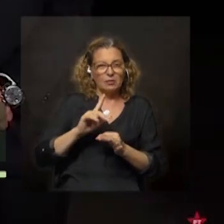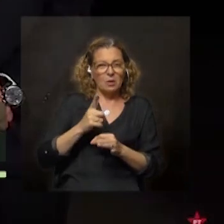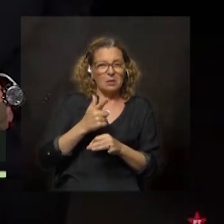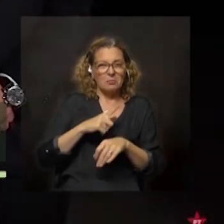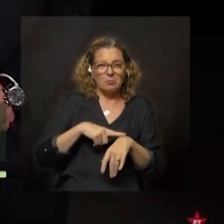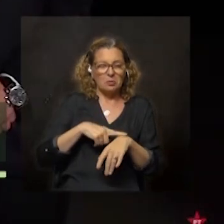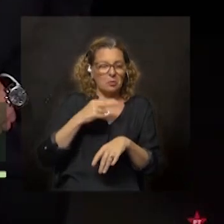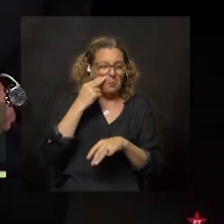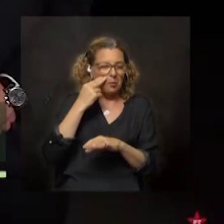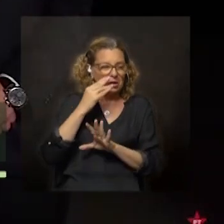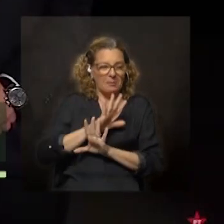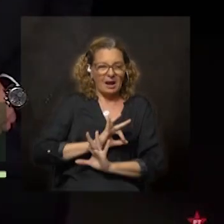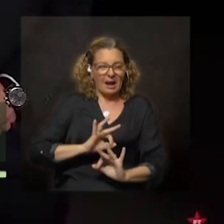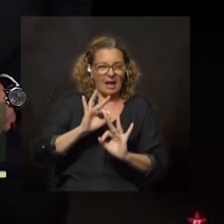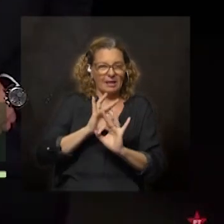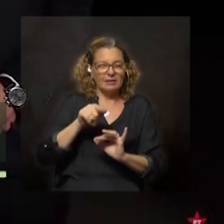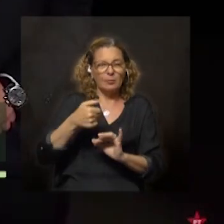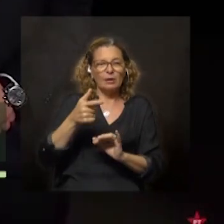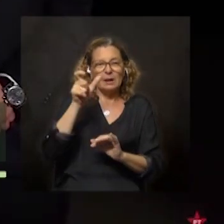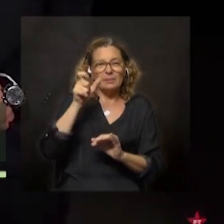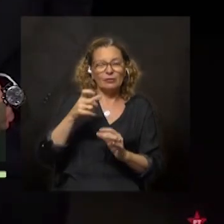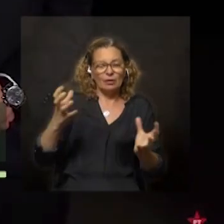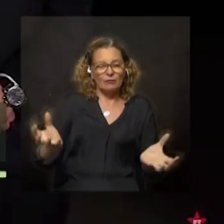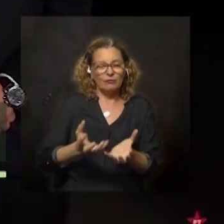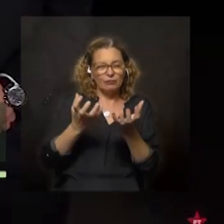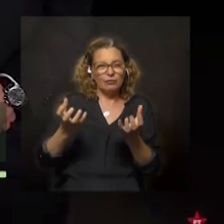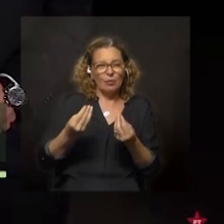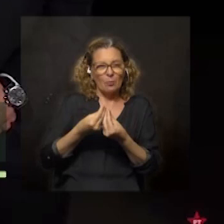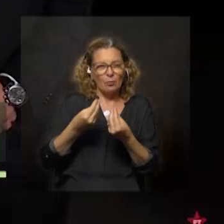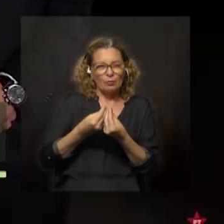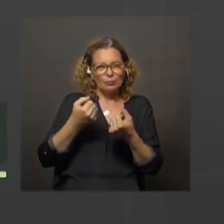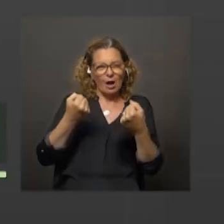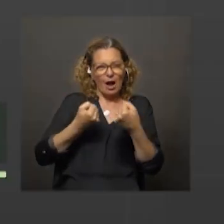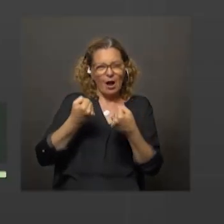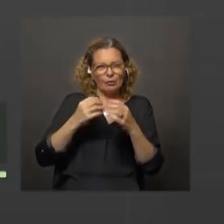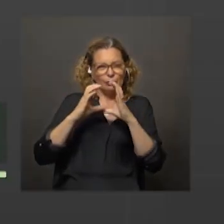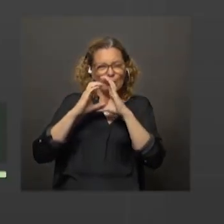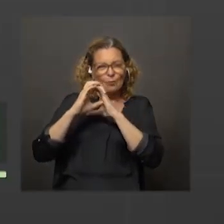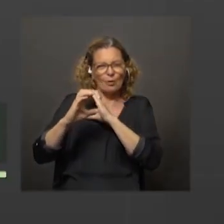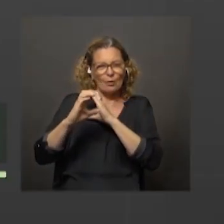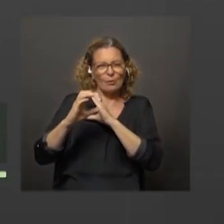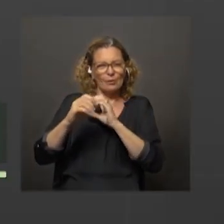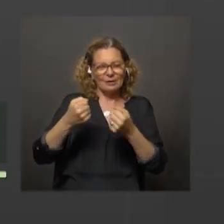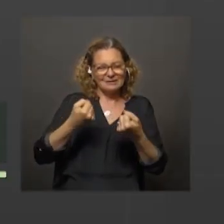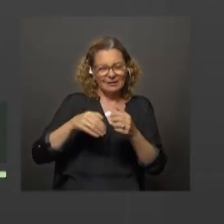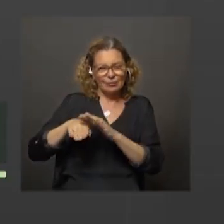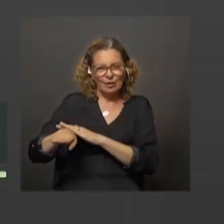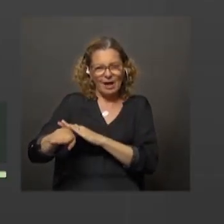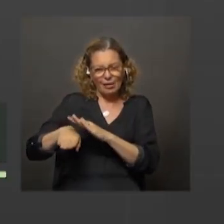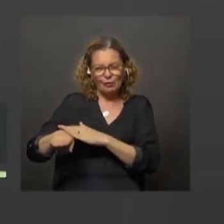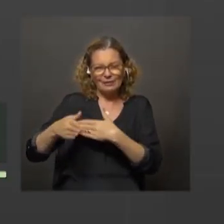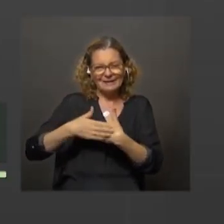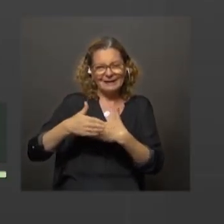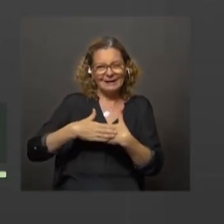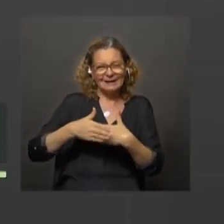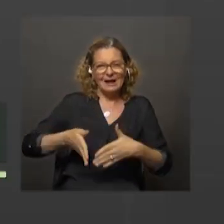estuvo expuesto luego que los manifestantes prendieran fuego a varios vehículos incluidos automóviles estacionados en las inmediaciones